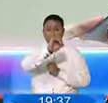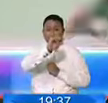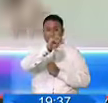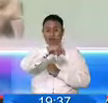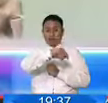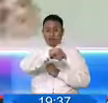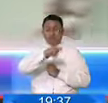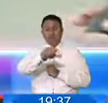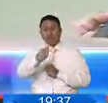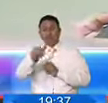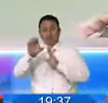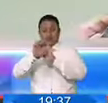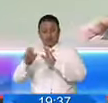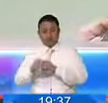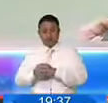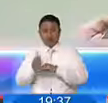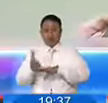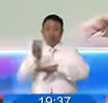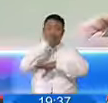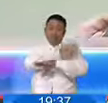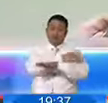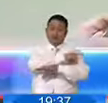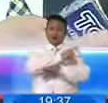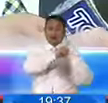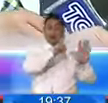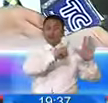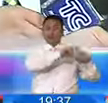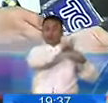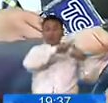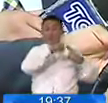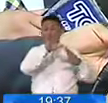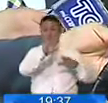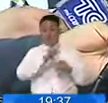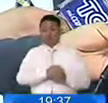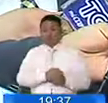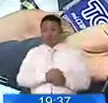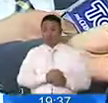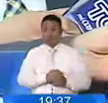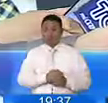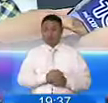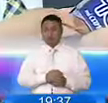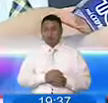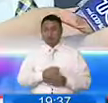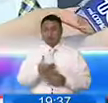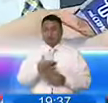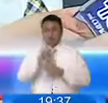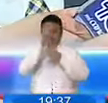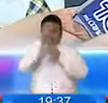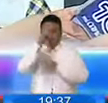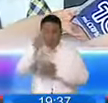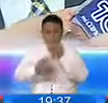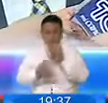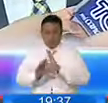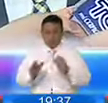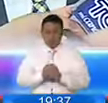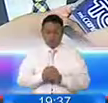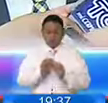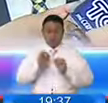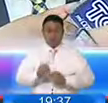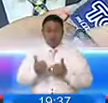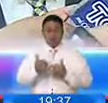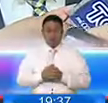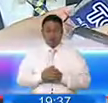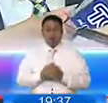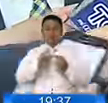penal antiguo antiguo daba de 6 a 9 sin estricto apego a la justicia se ha aplicado el principio de favorabilidad